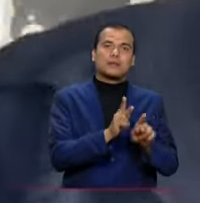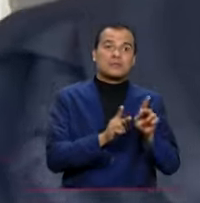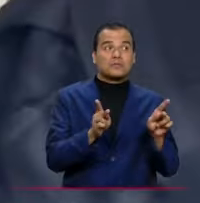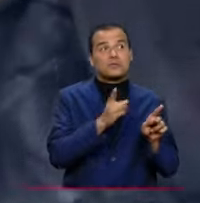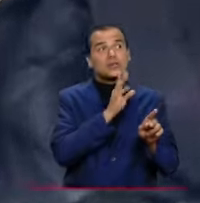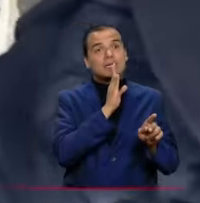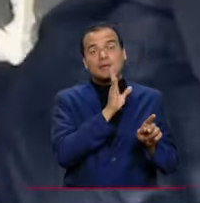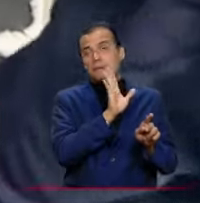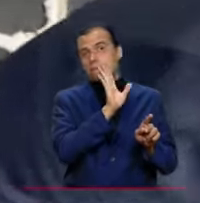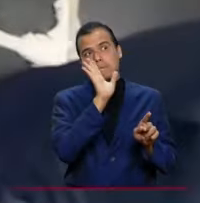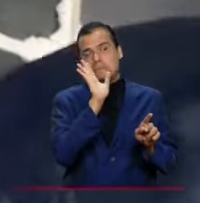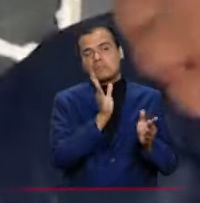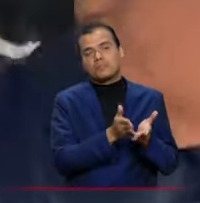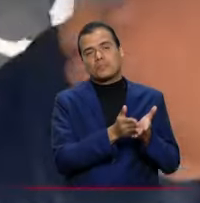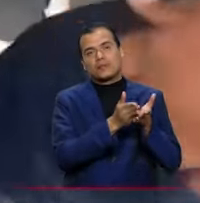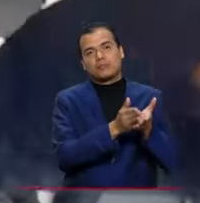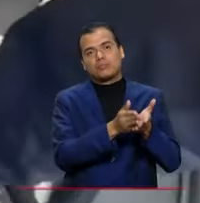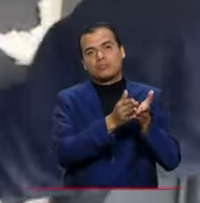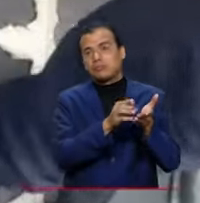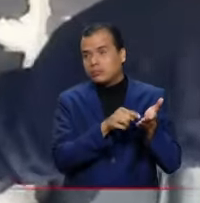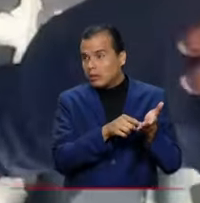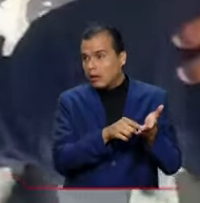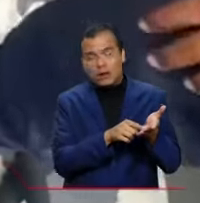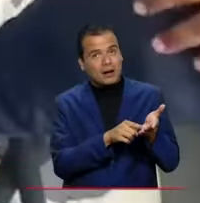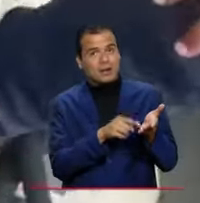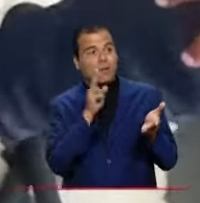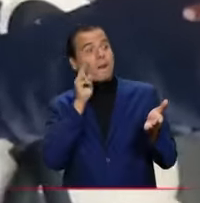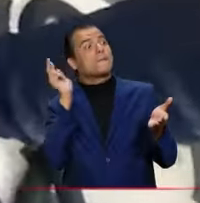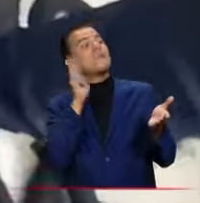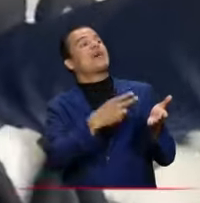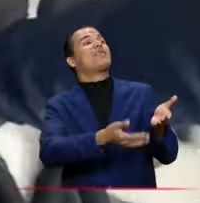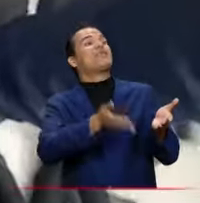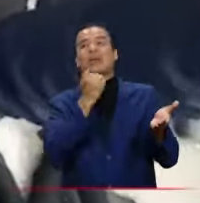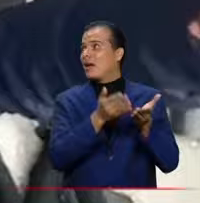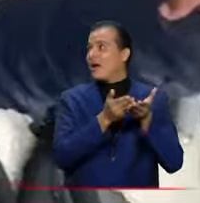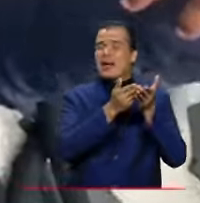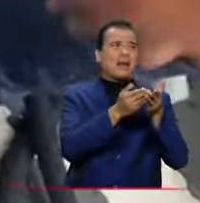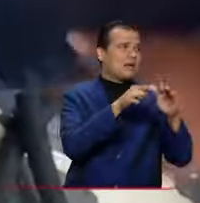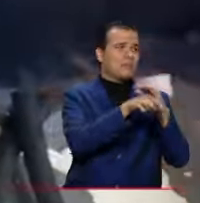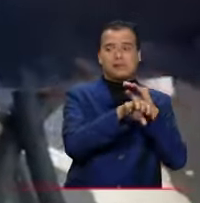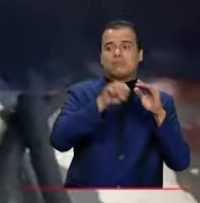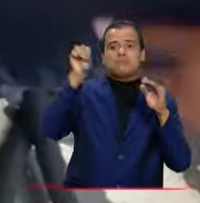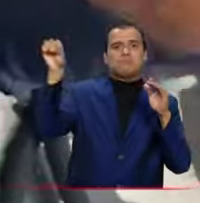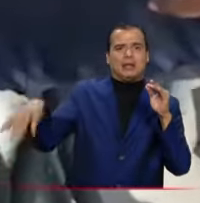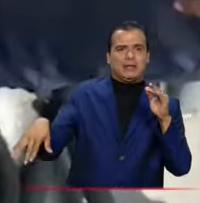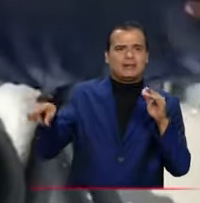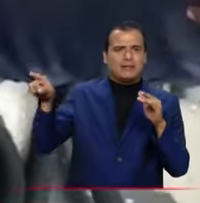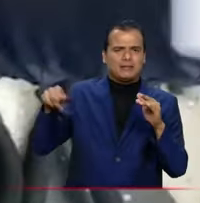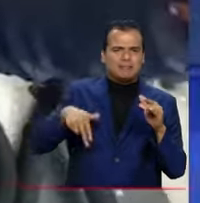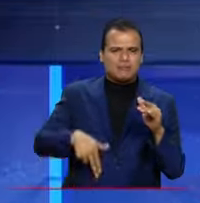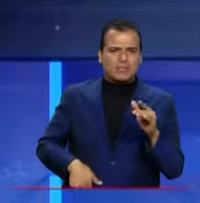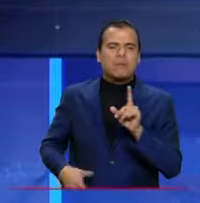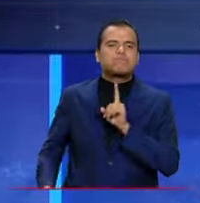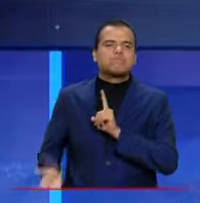sujetos desconocidos que se transportaban en una lancha. Los hombres huyeron al notar la presencia de las autoridades.